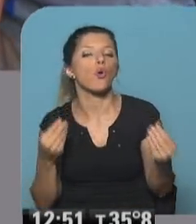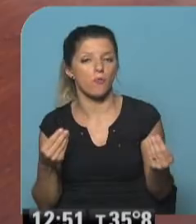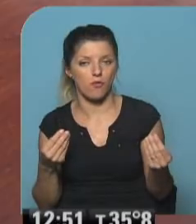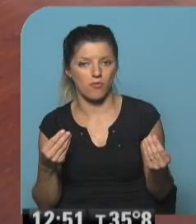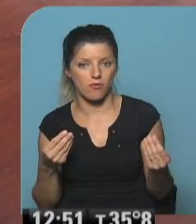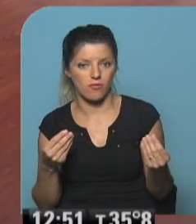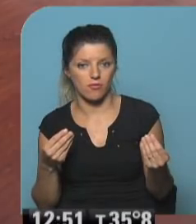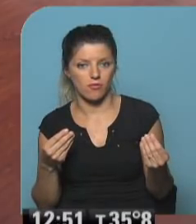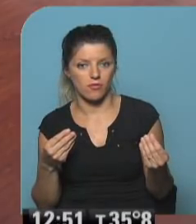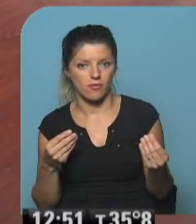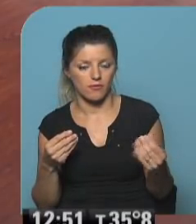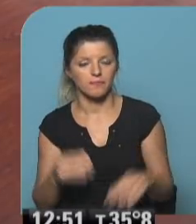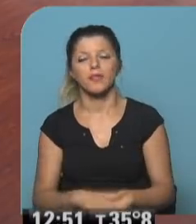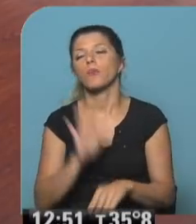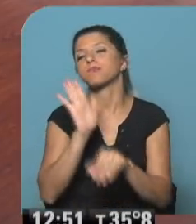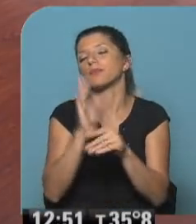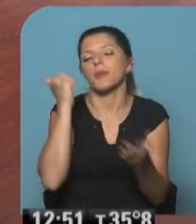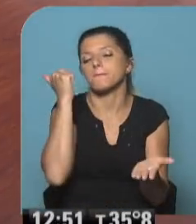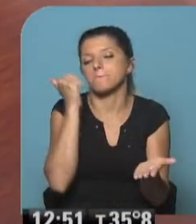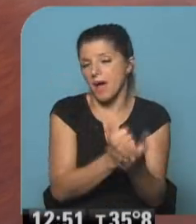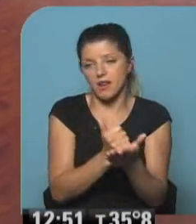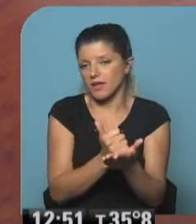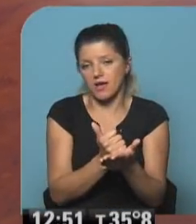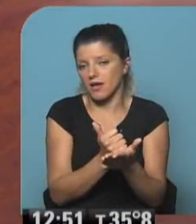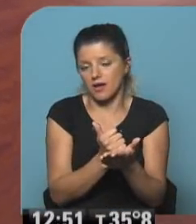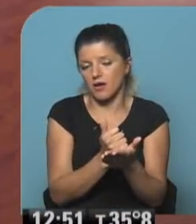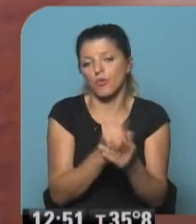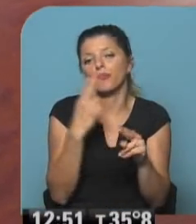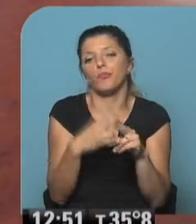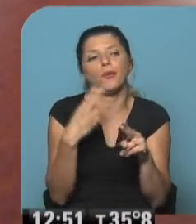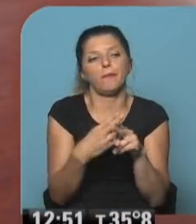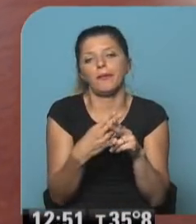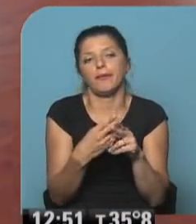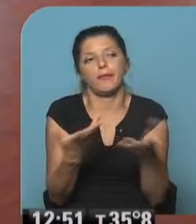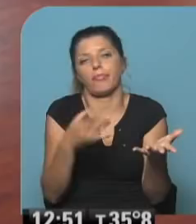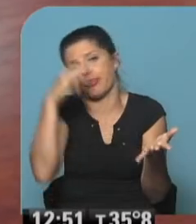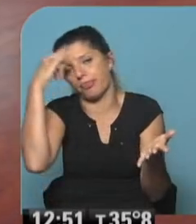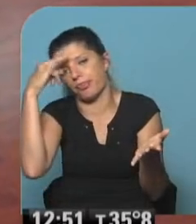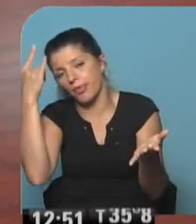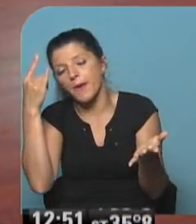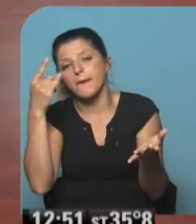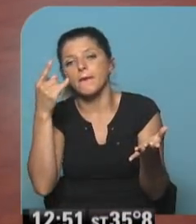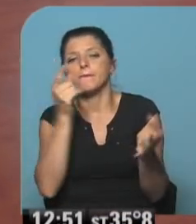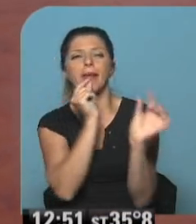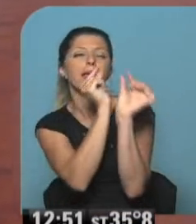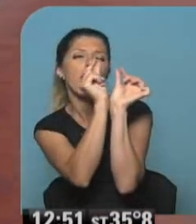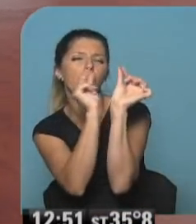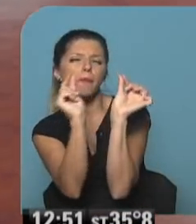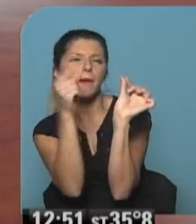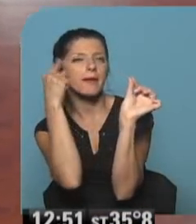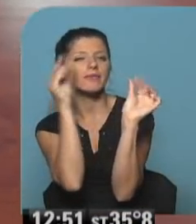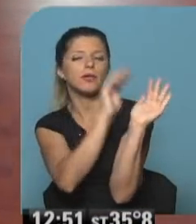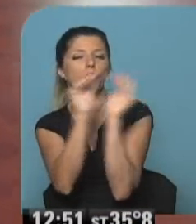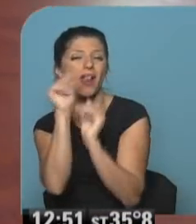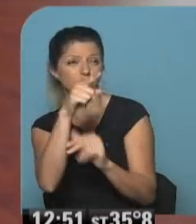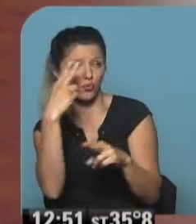sigla, es un sello al que le puso un nombre de fantasía para que la sigla coincida con las iniciales de su